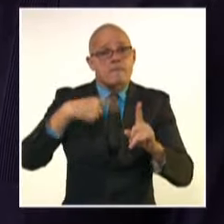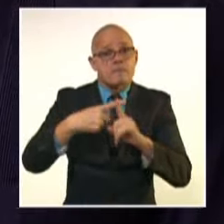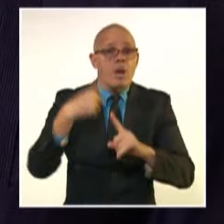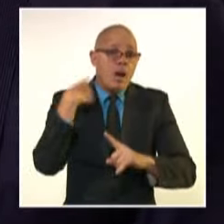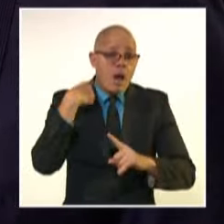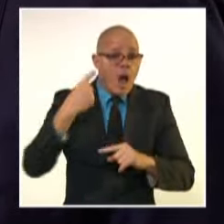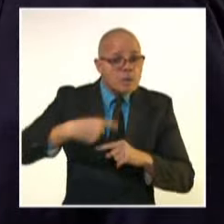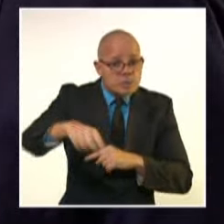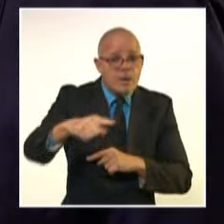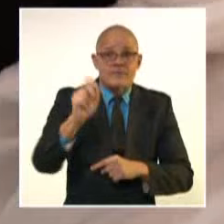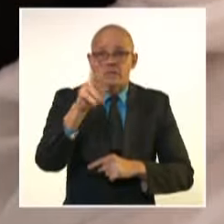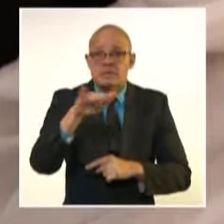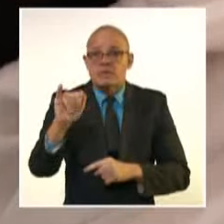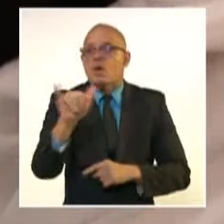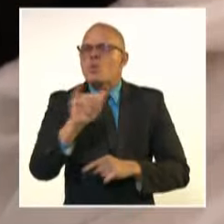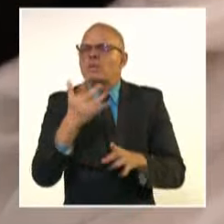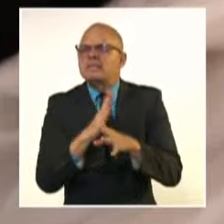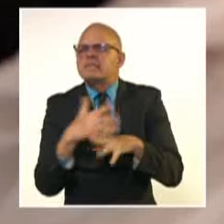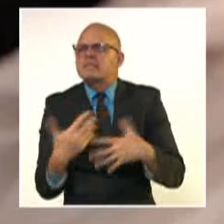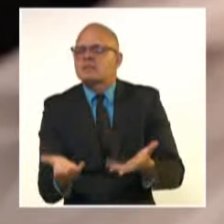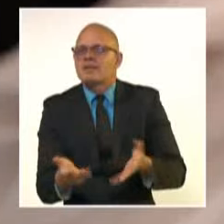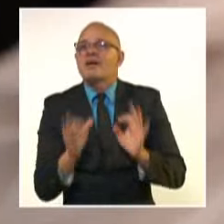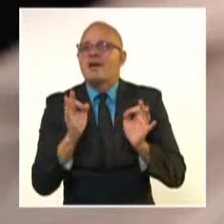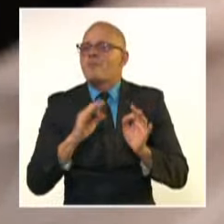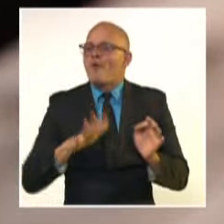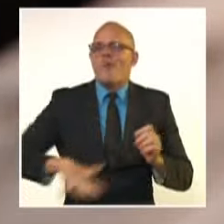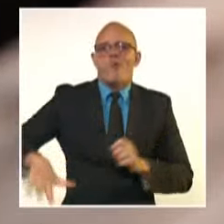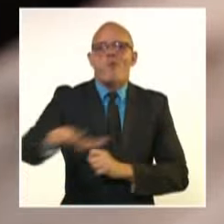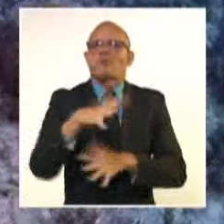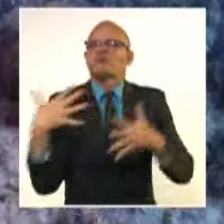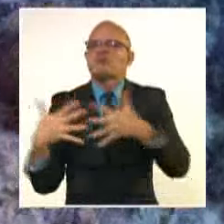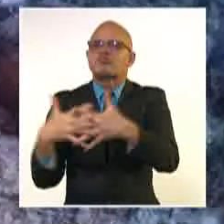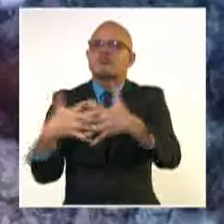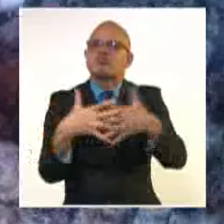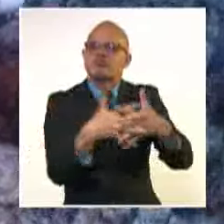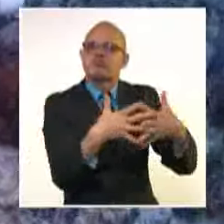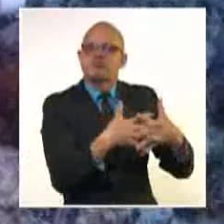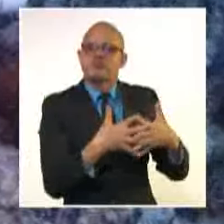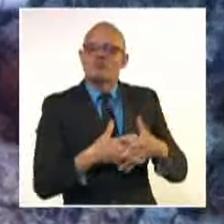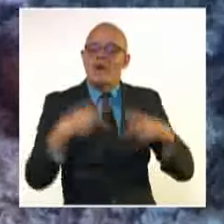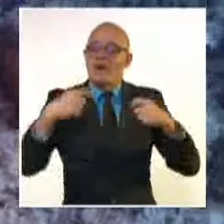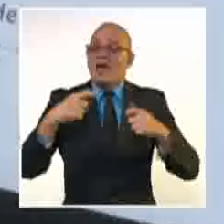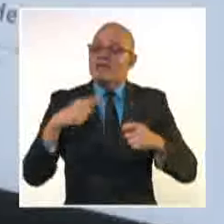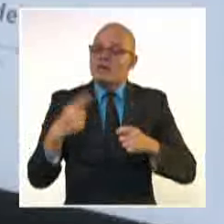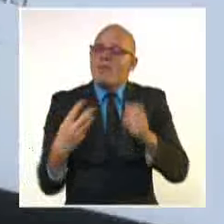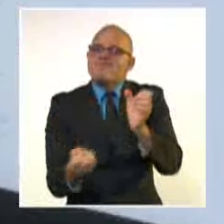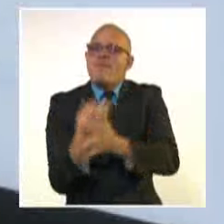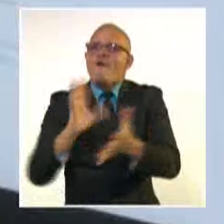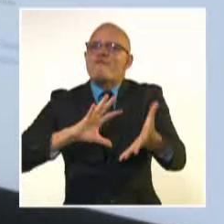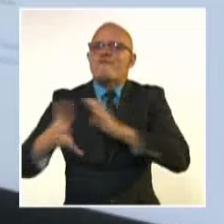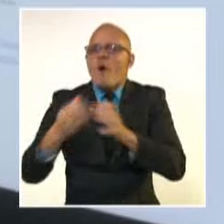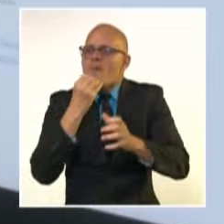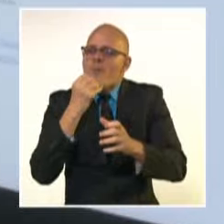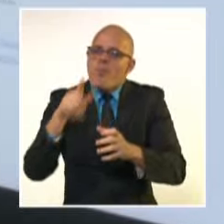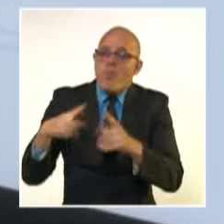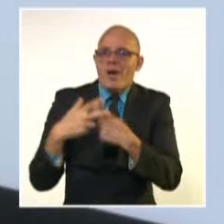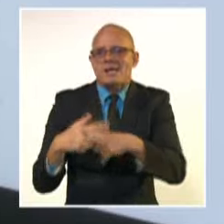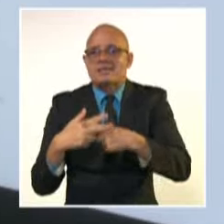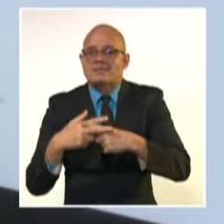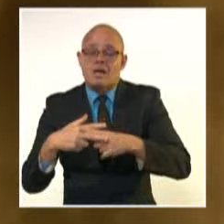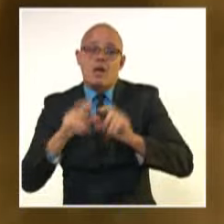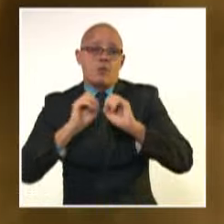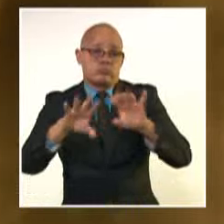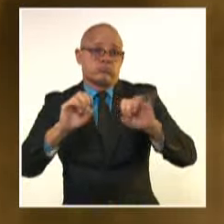es el de sumar, construir en equipo, crear oportunidades, comunicar.